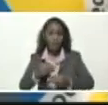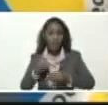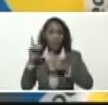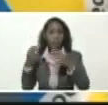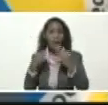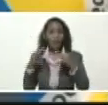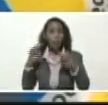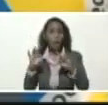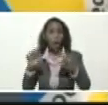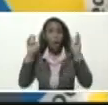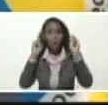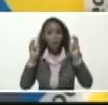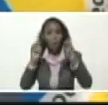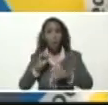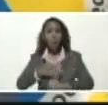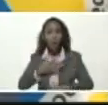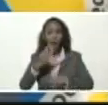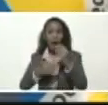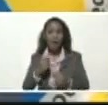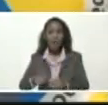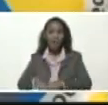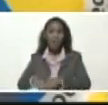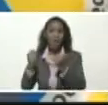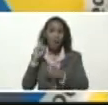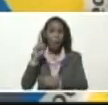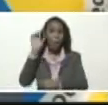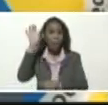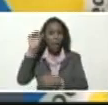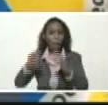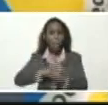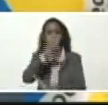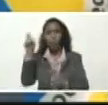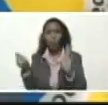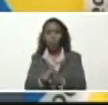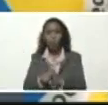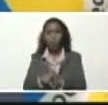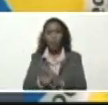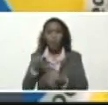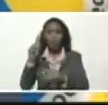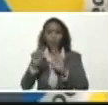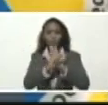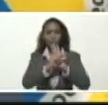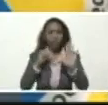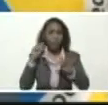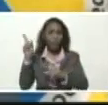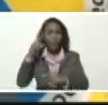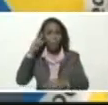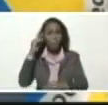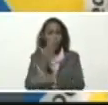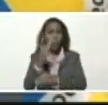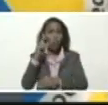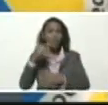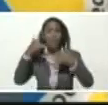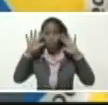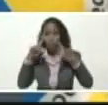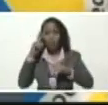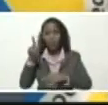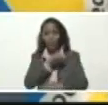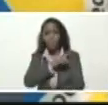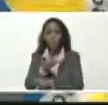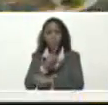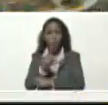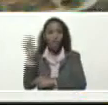naturaleza o contexto puede perjudicar a un país entero. Está tipificado como delito según el ordenamiento jurídico